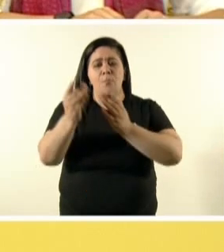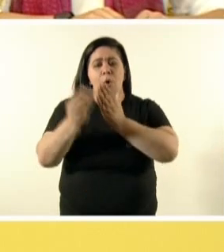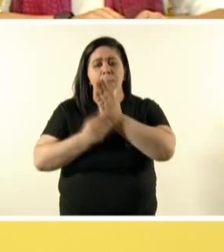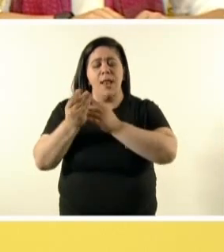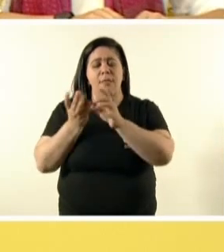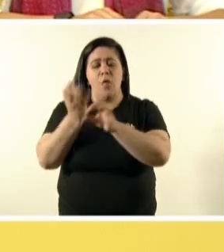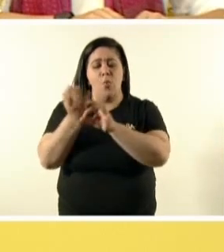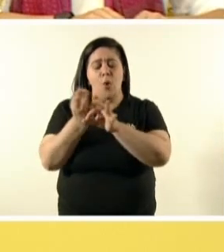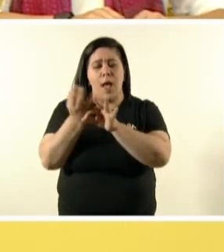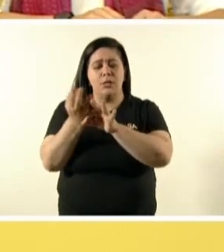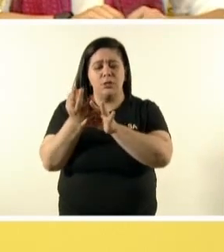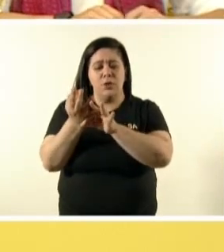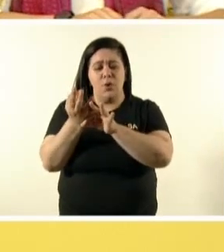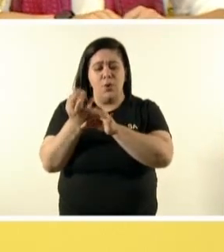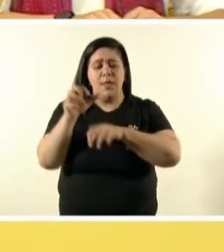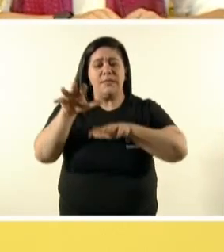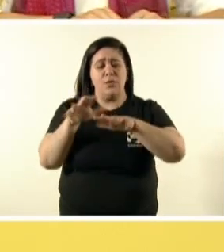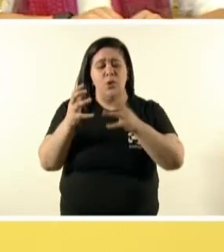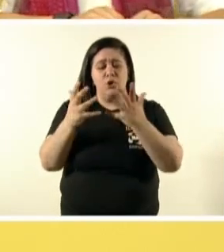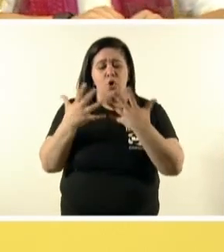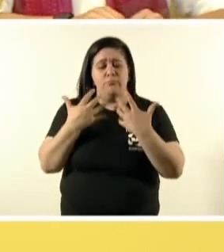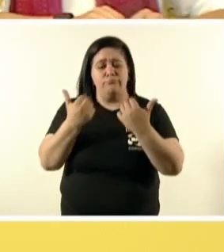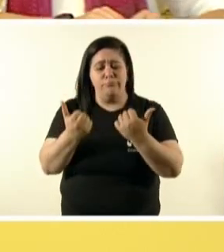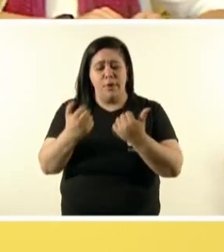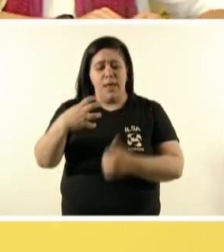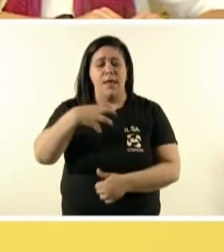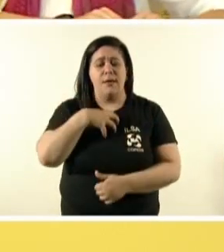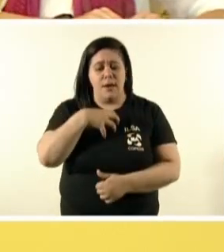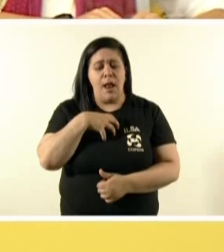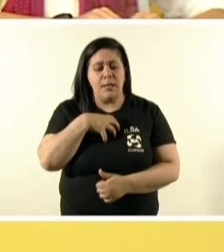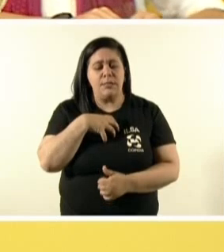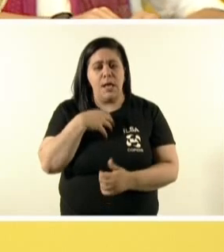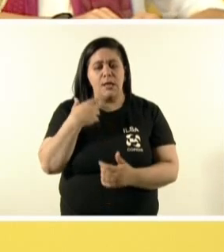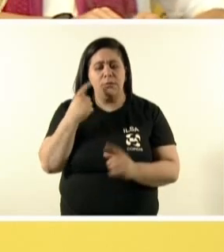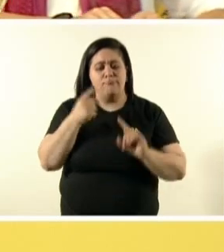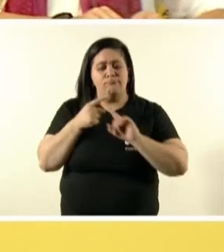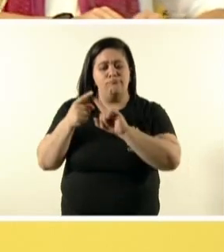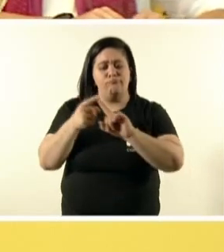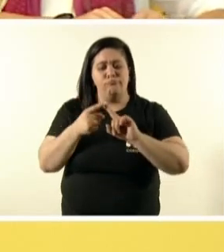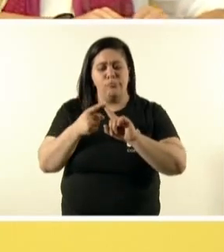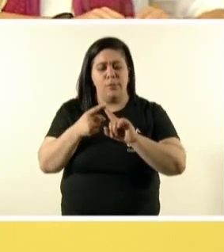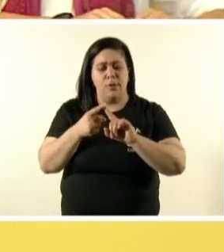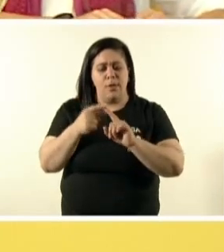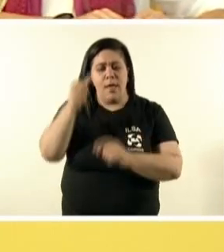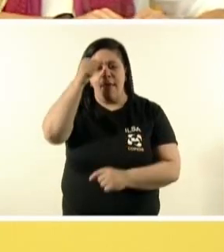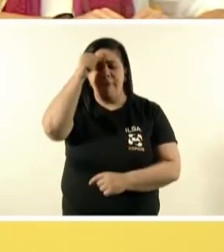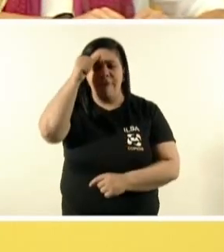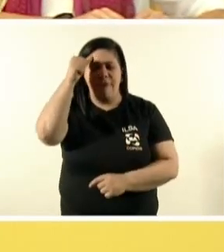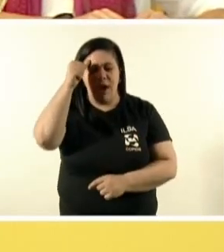ministra, que si la situación sanitaria lo permite, volver a clases antes, en el verano, retomar